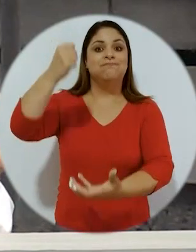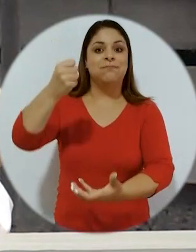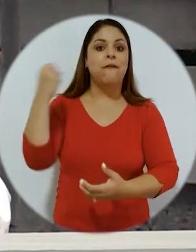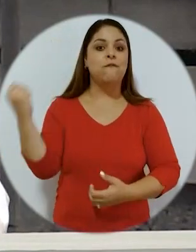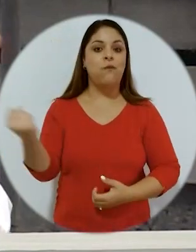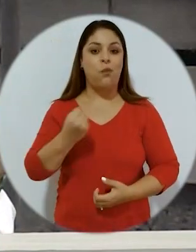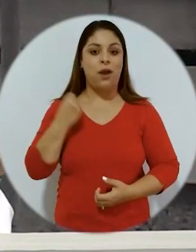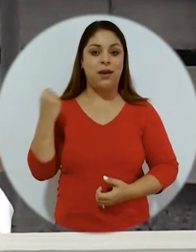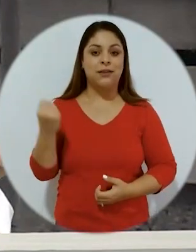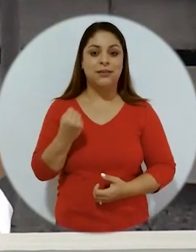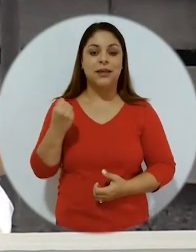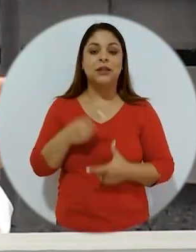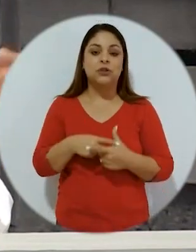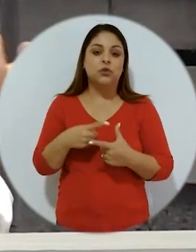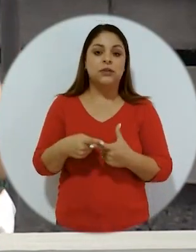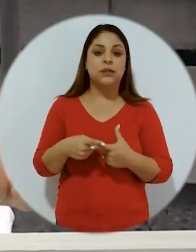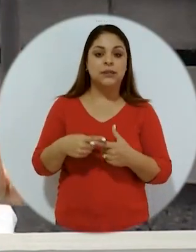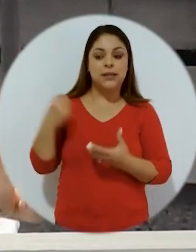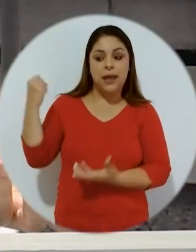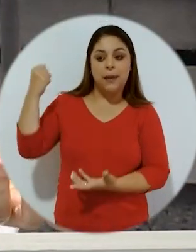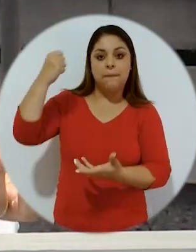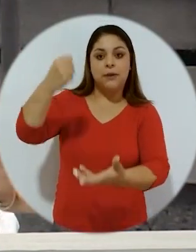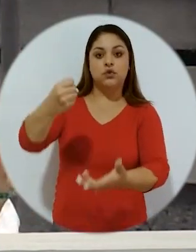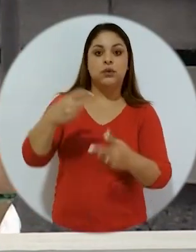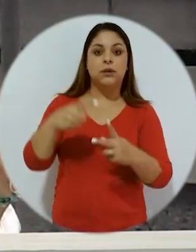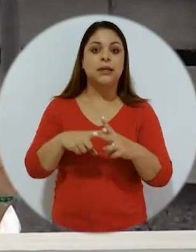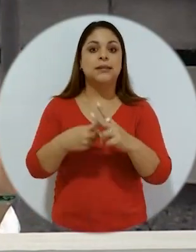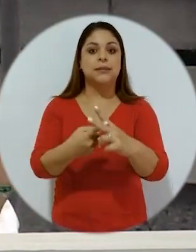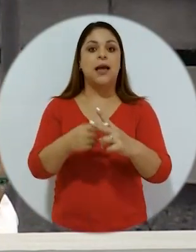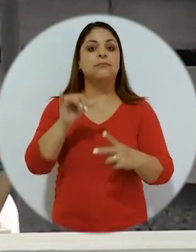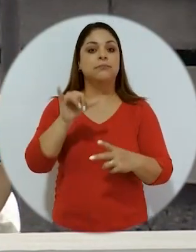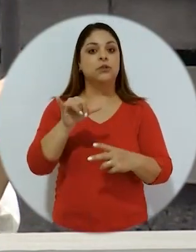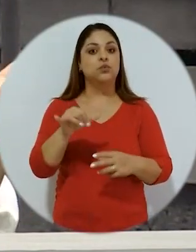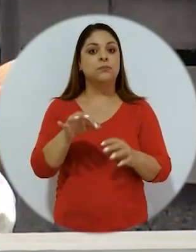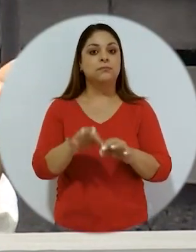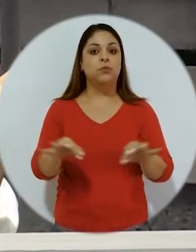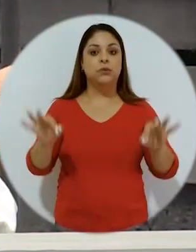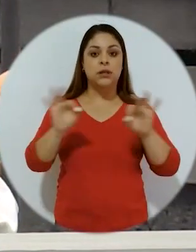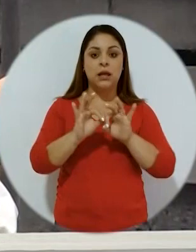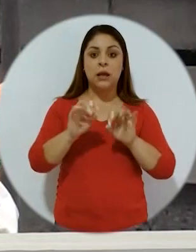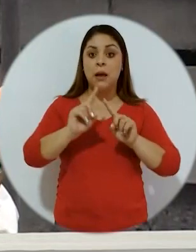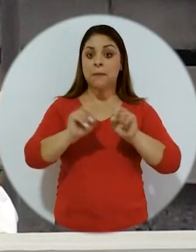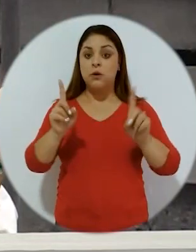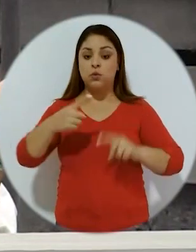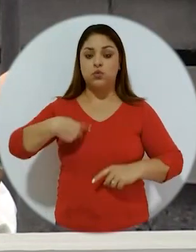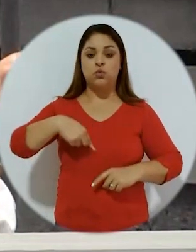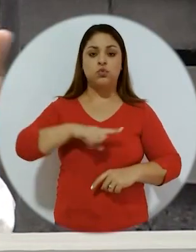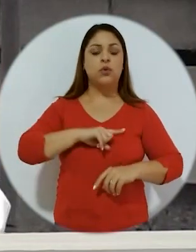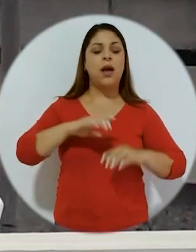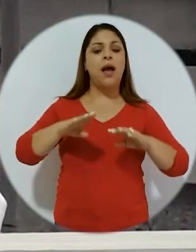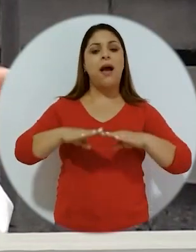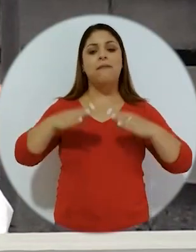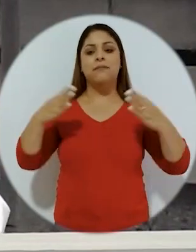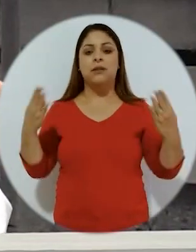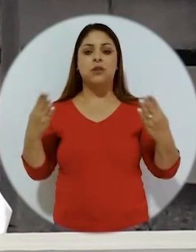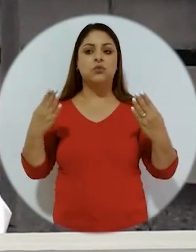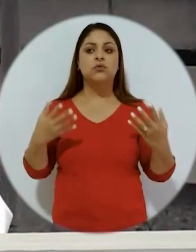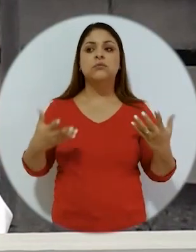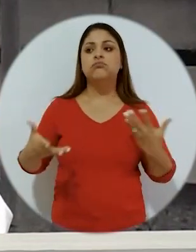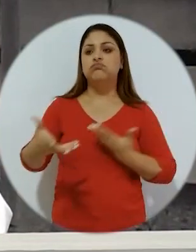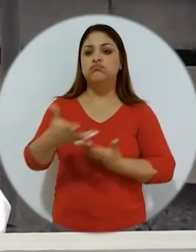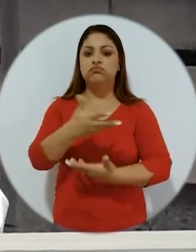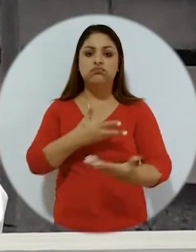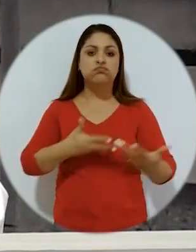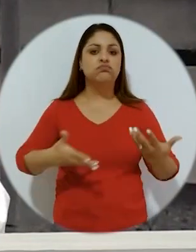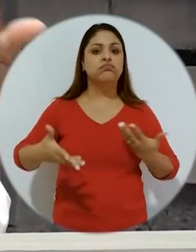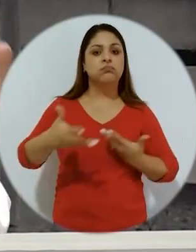base tecnológica, científica tecnológica, la inversión inicial se vuelve muy fuerte. Pero nosotros estamos muy abiertos a generar esa dinámica al